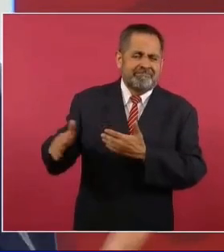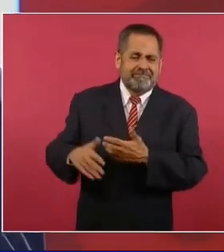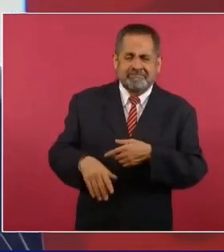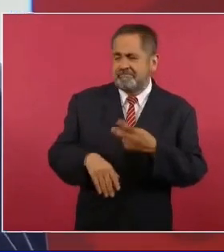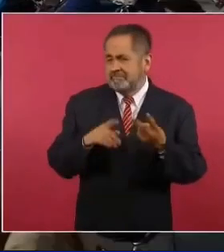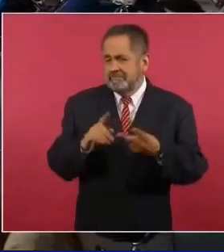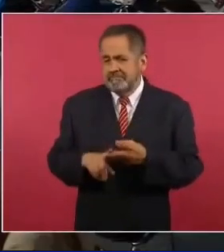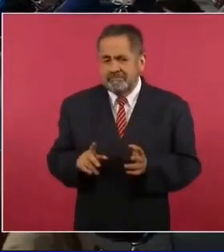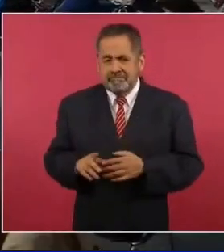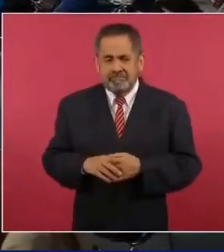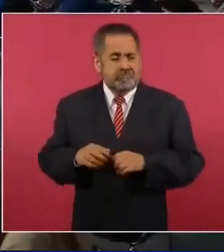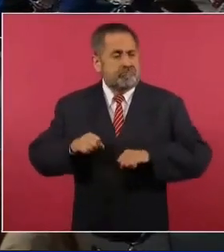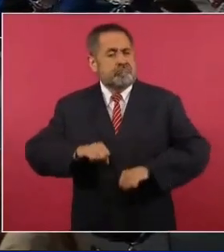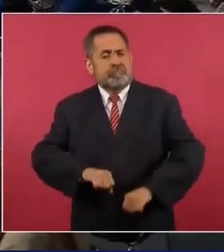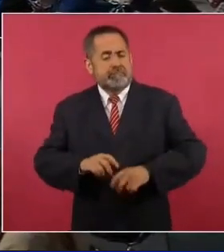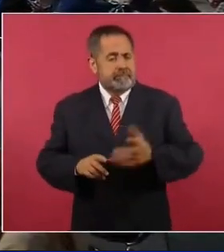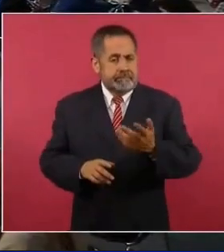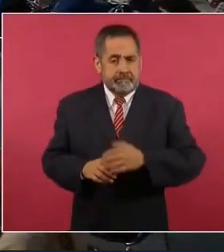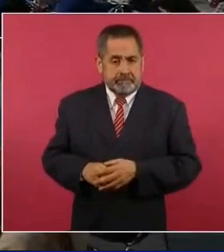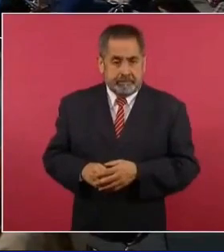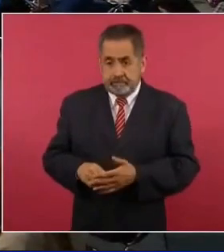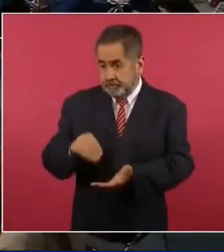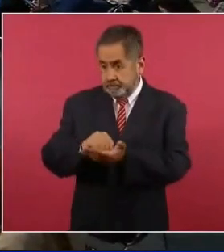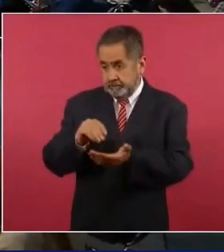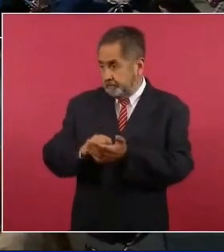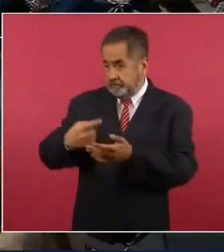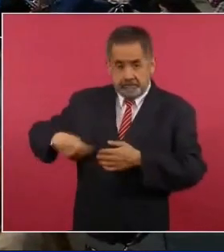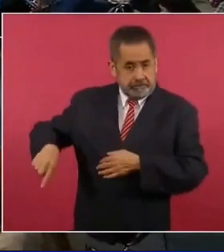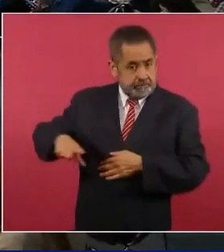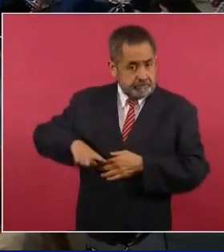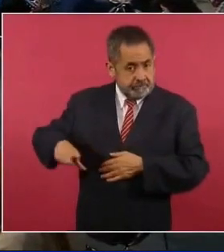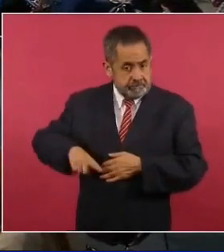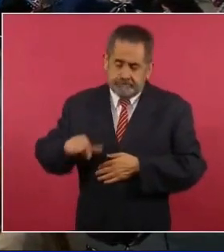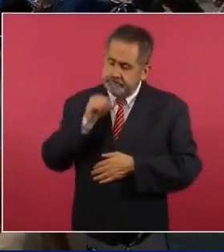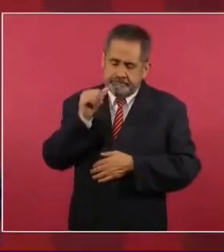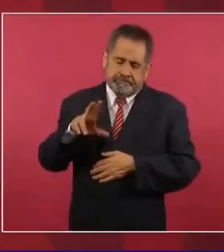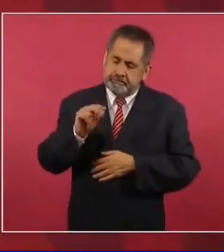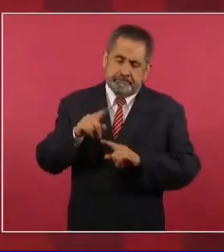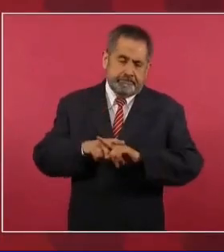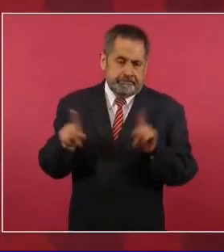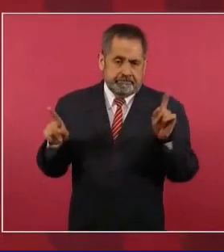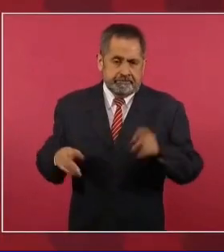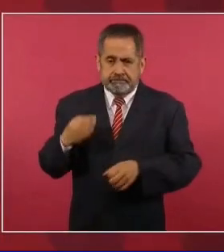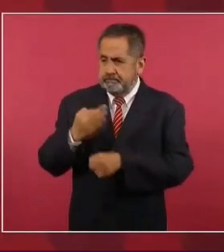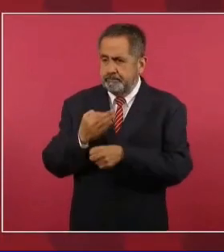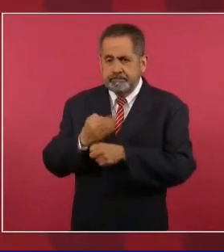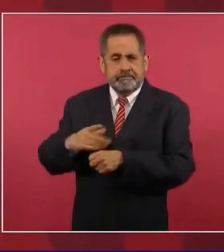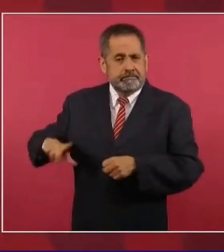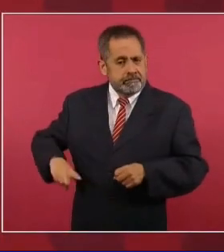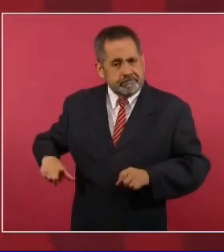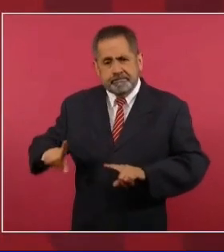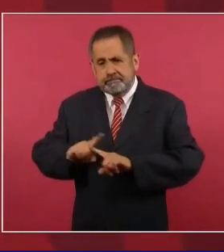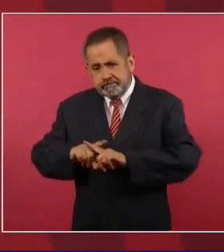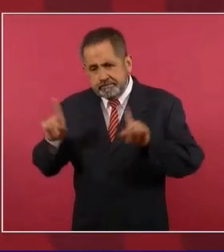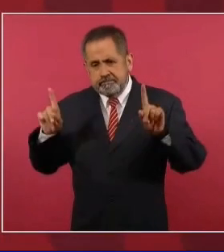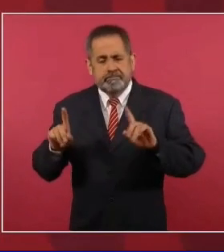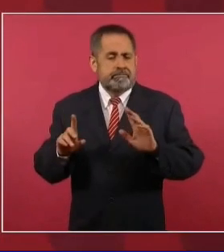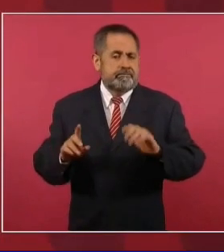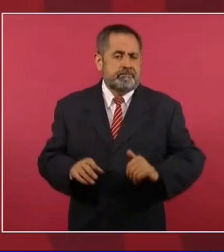el afán autoritario. Eso ya no existe. Esto es otra cosa,